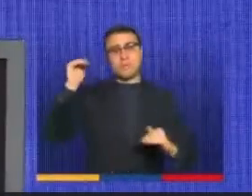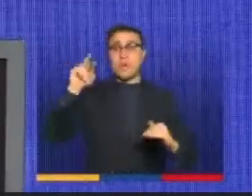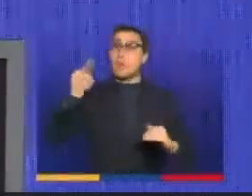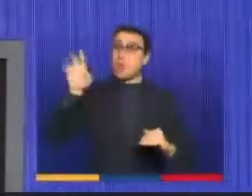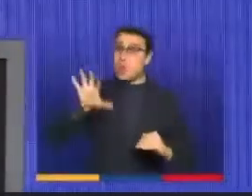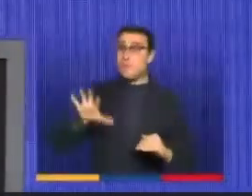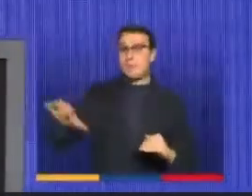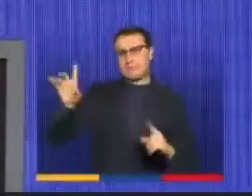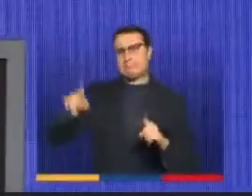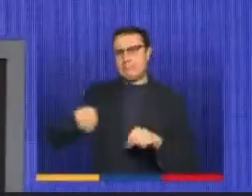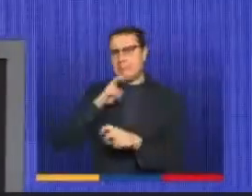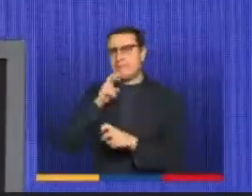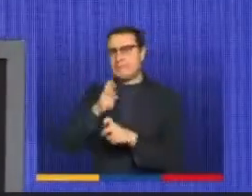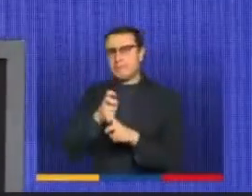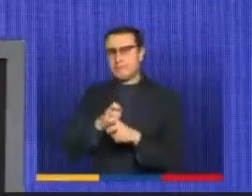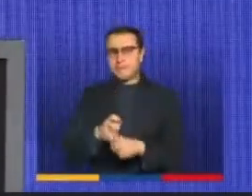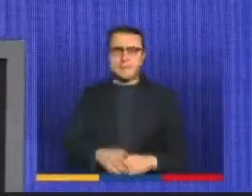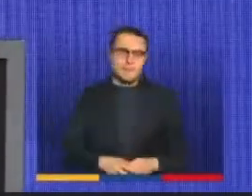tuvieron problemas.